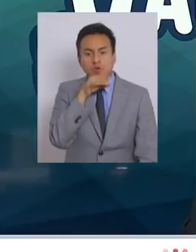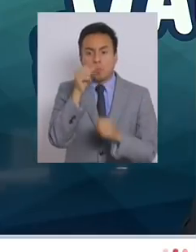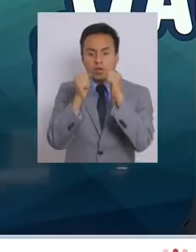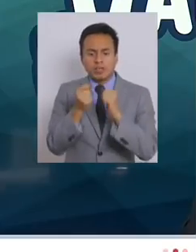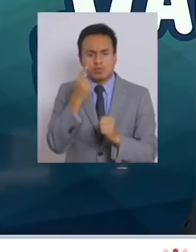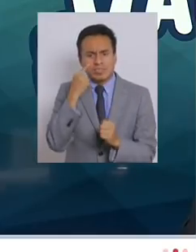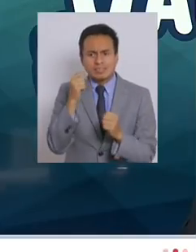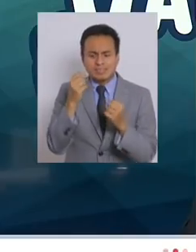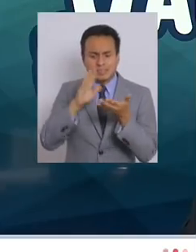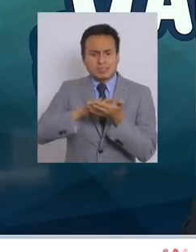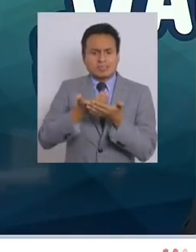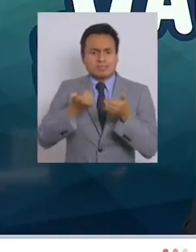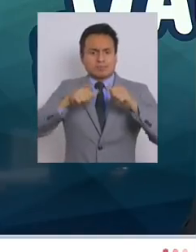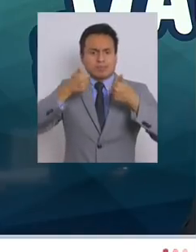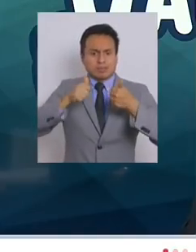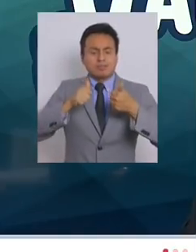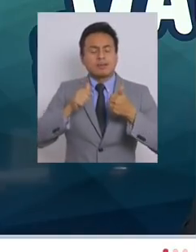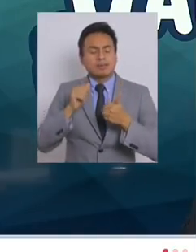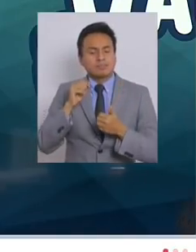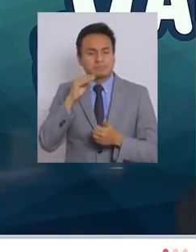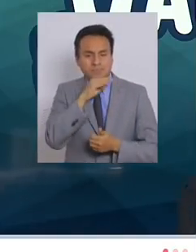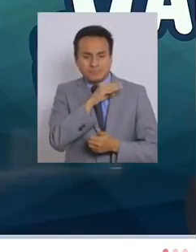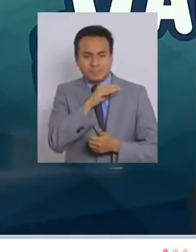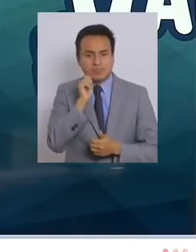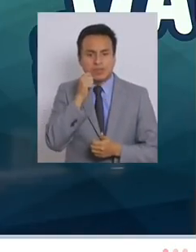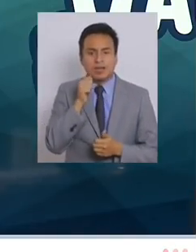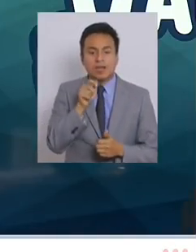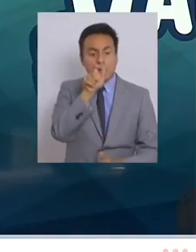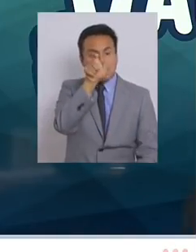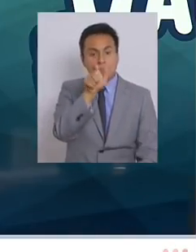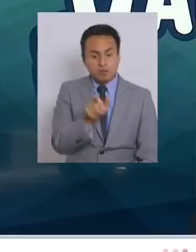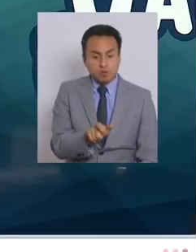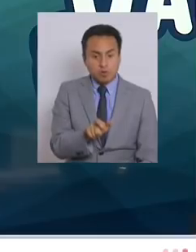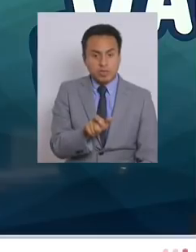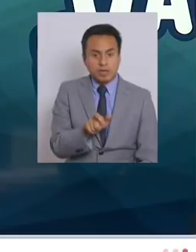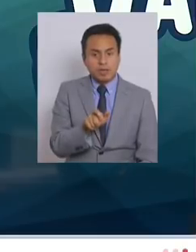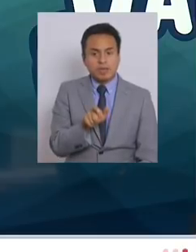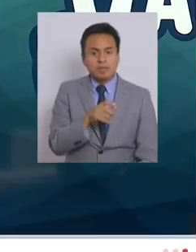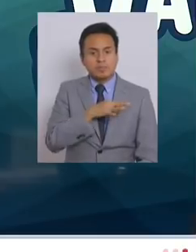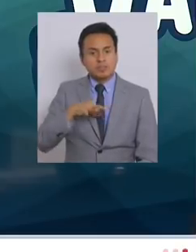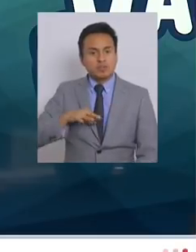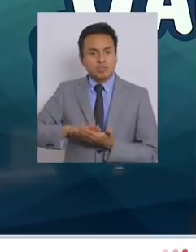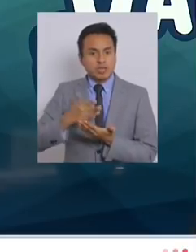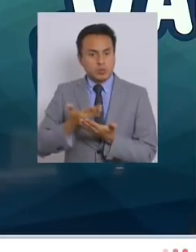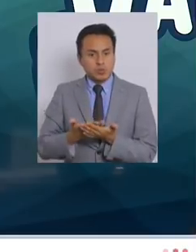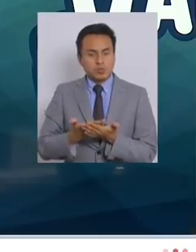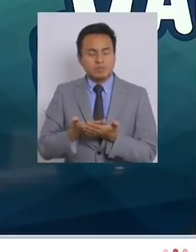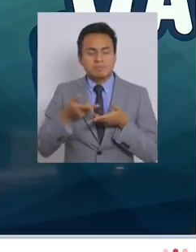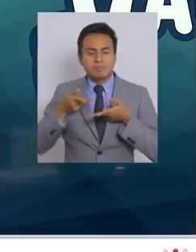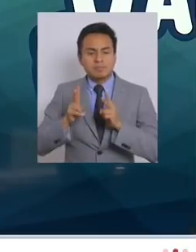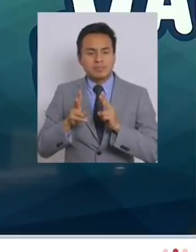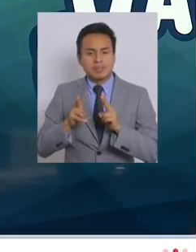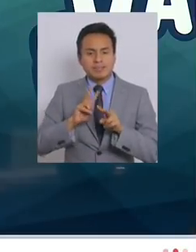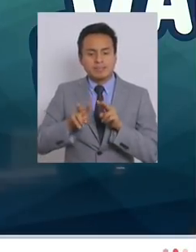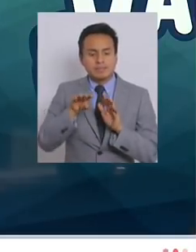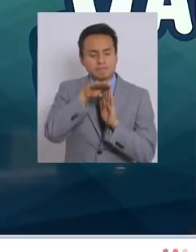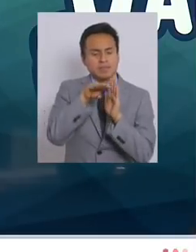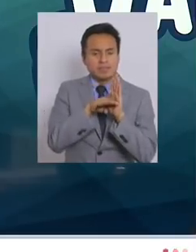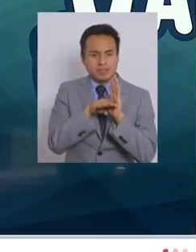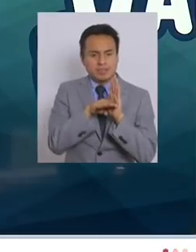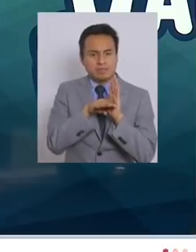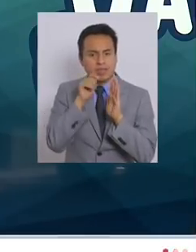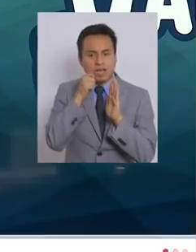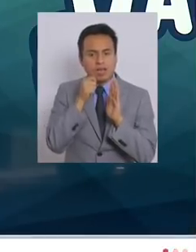puede conocer el resultado de esta manera tanto a la persona y a nosotros como ministerio de salud nos permite tomar las medidas no